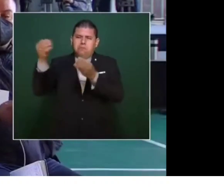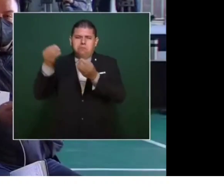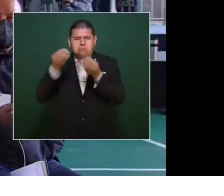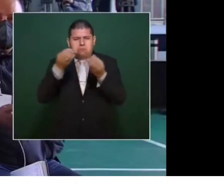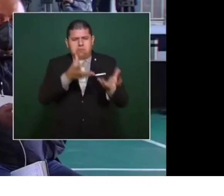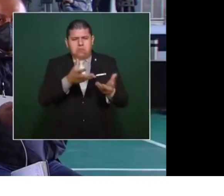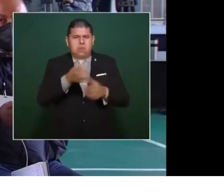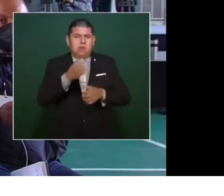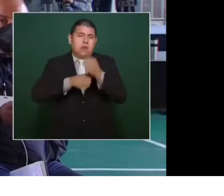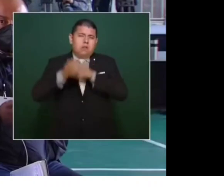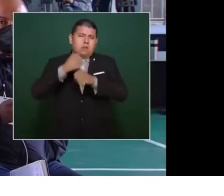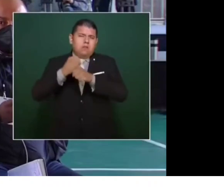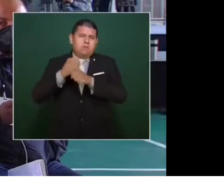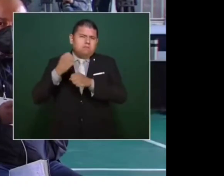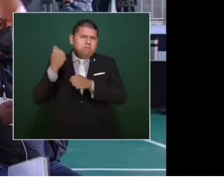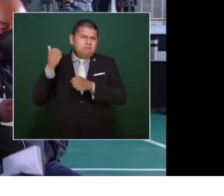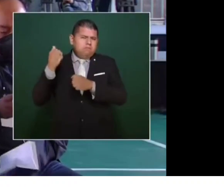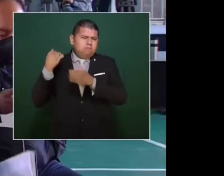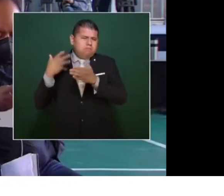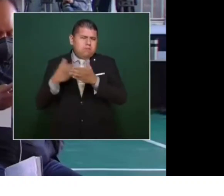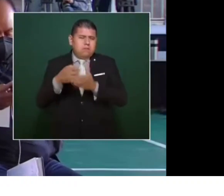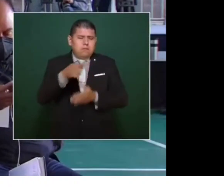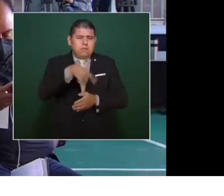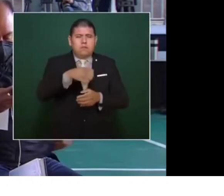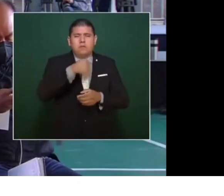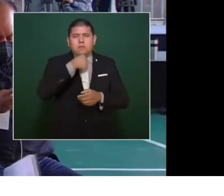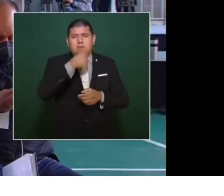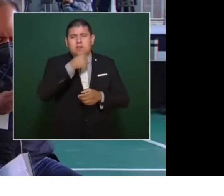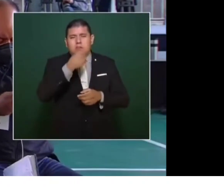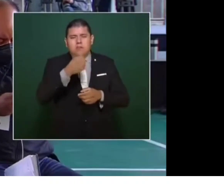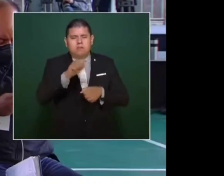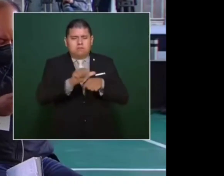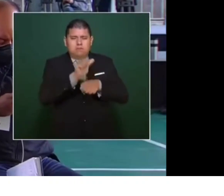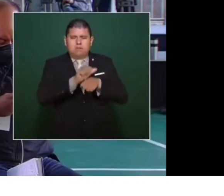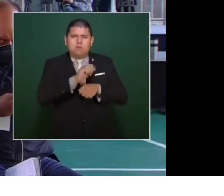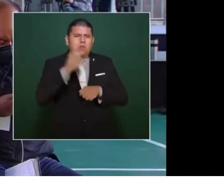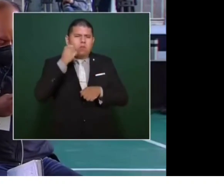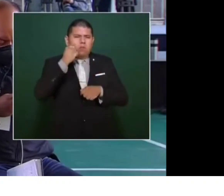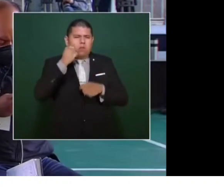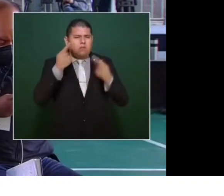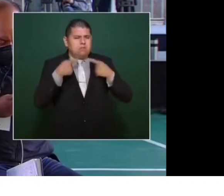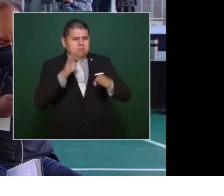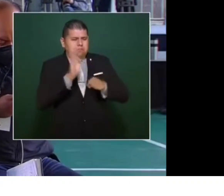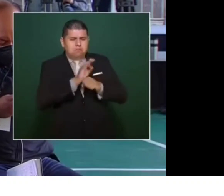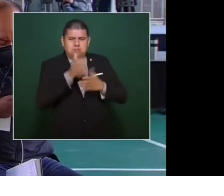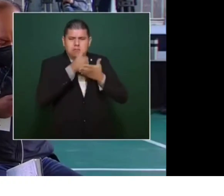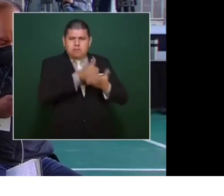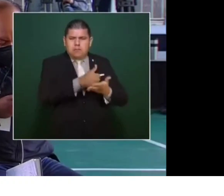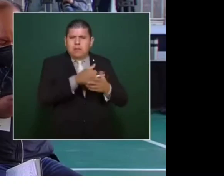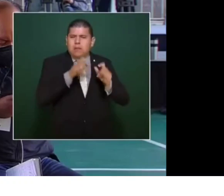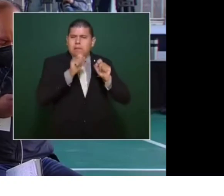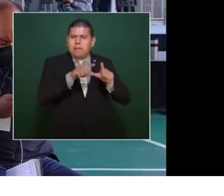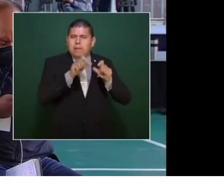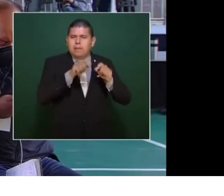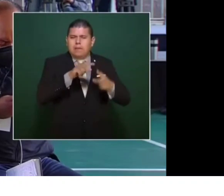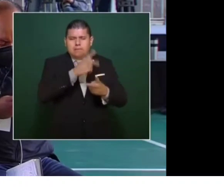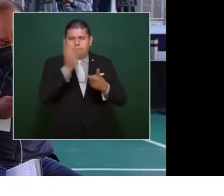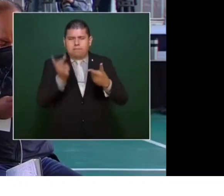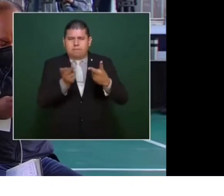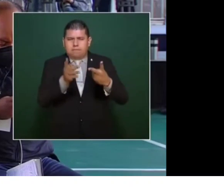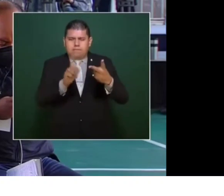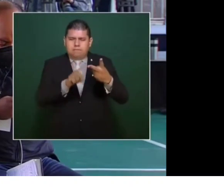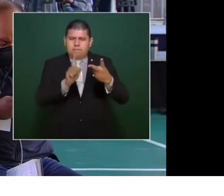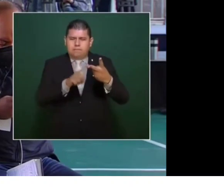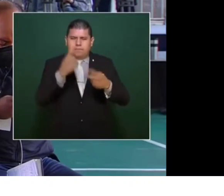durante muchos años. Muchos de esos carros ya son viejos, pero les sirven mucho a la gente en la costa. Y en este mismo contexto, la segunda pregunta